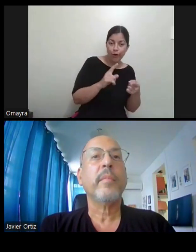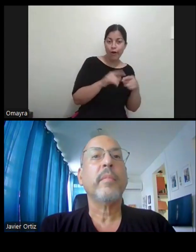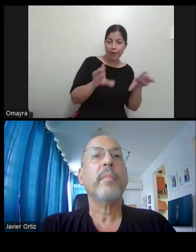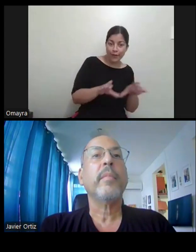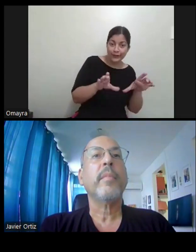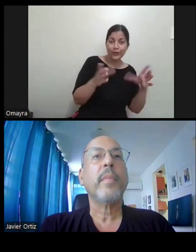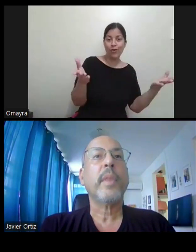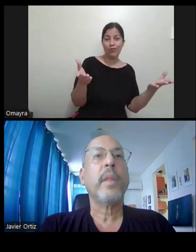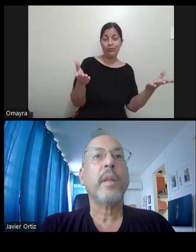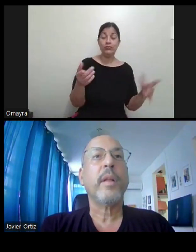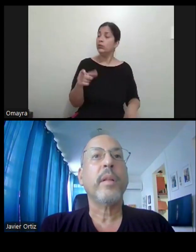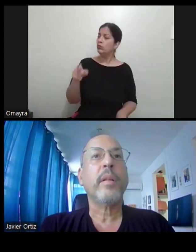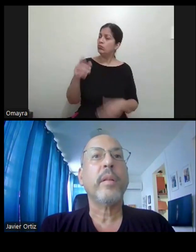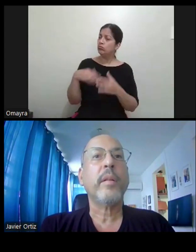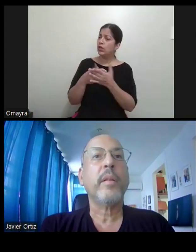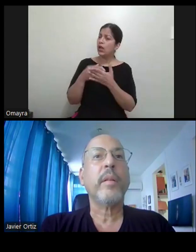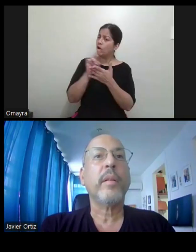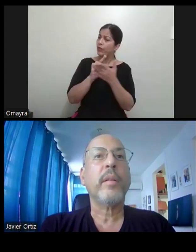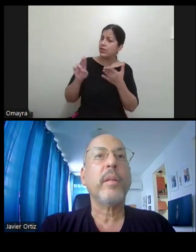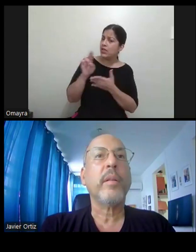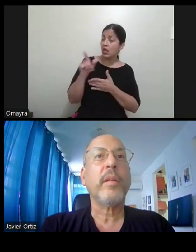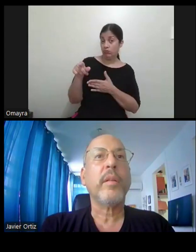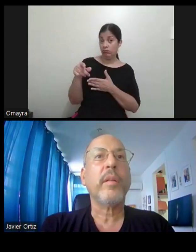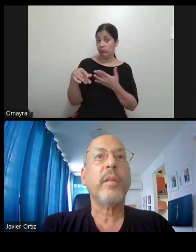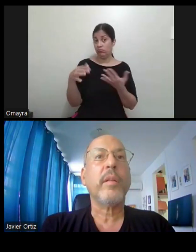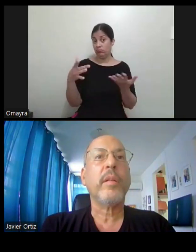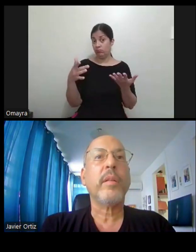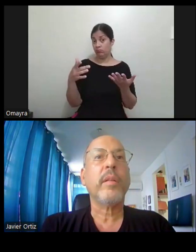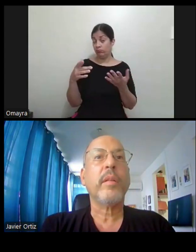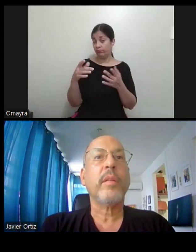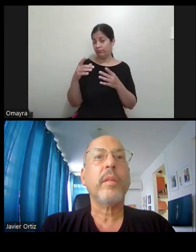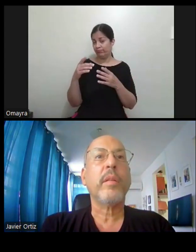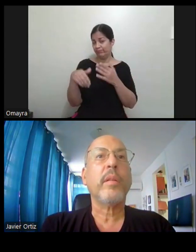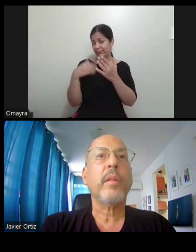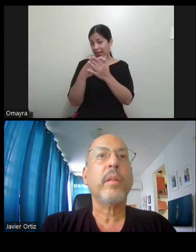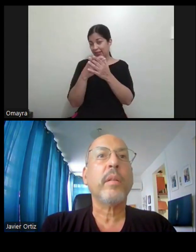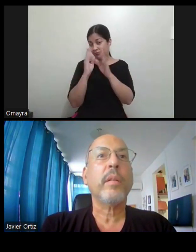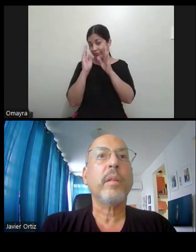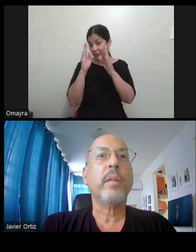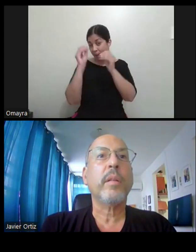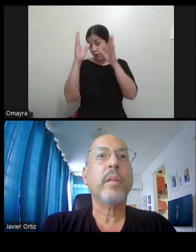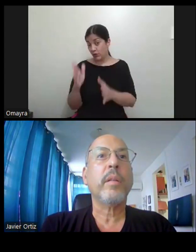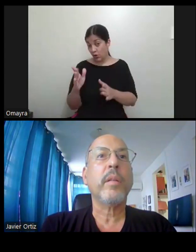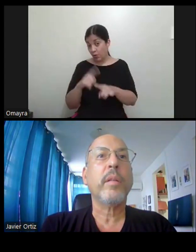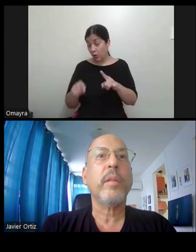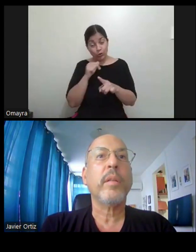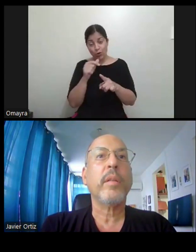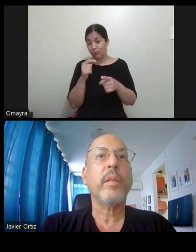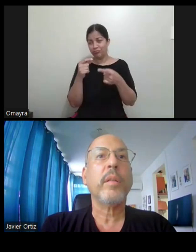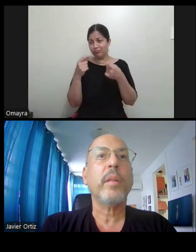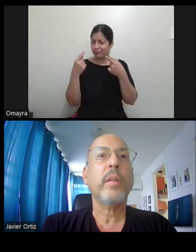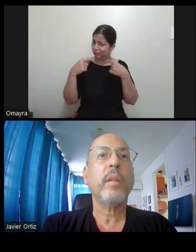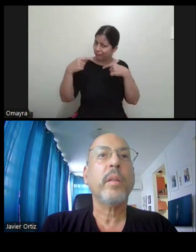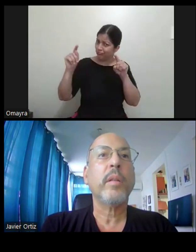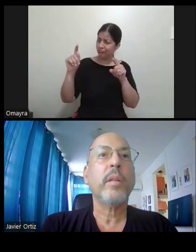sea que cuando llegas a la universidad, aunque ibas detrás del profesor, no lograste entonces,